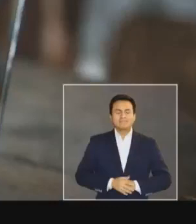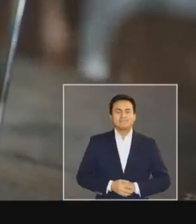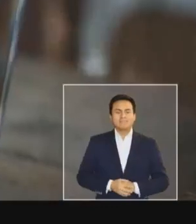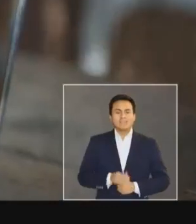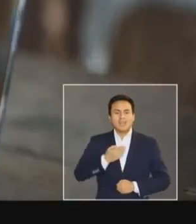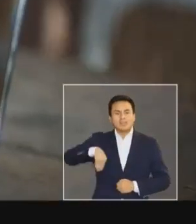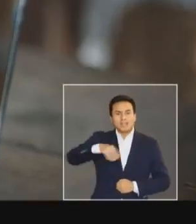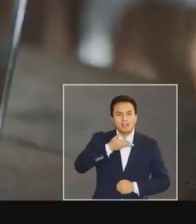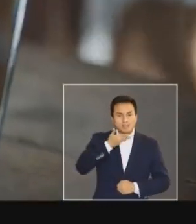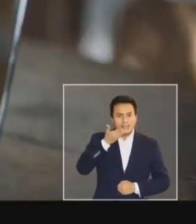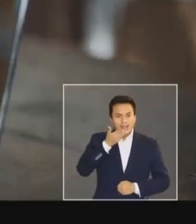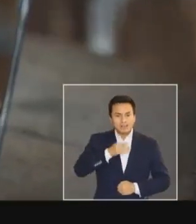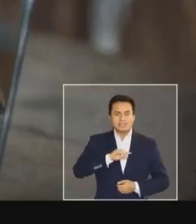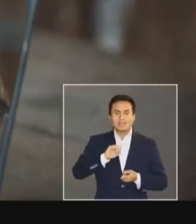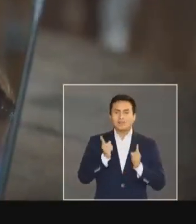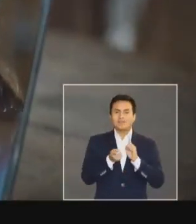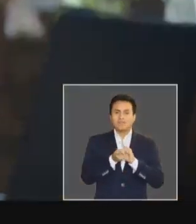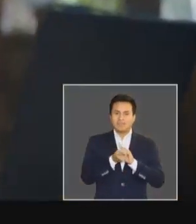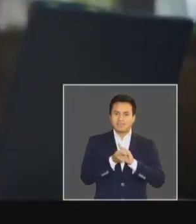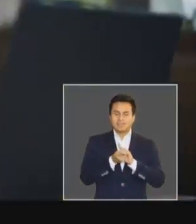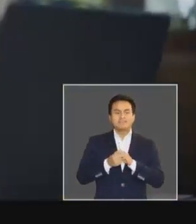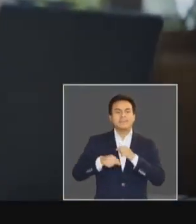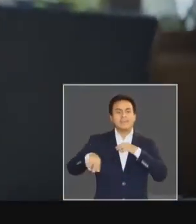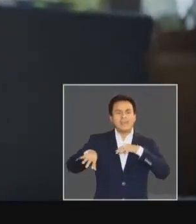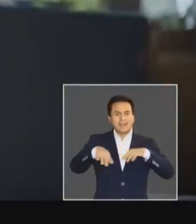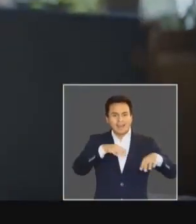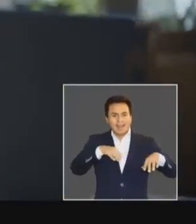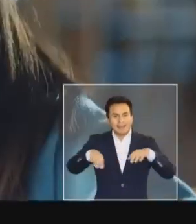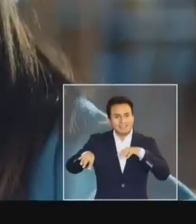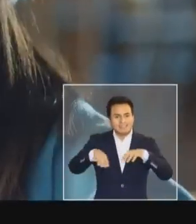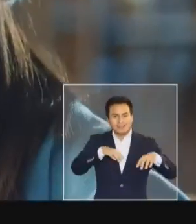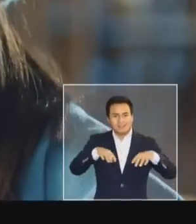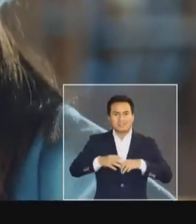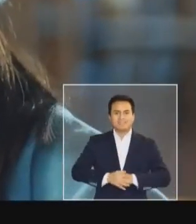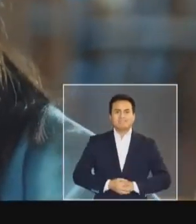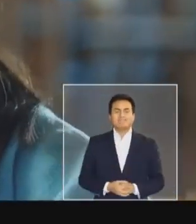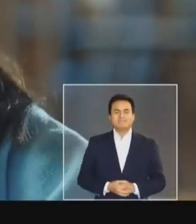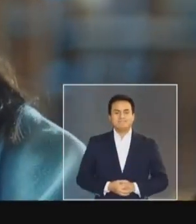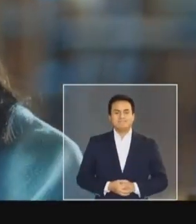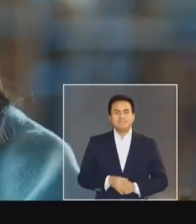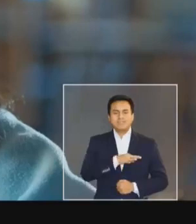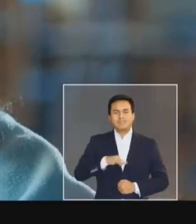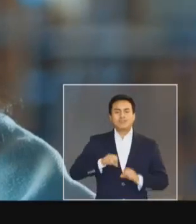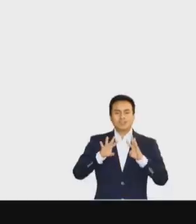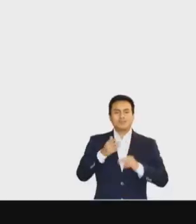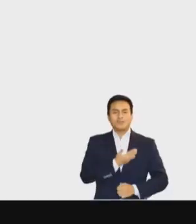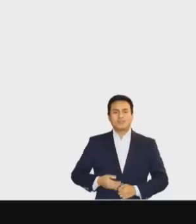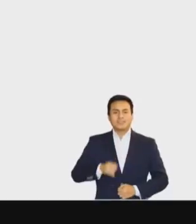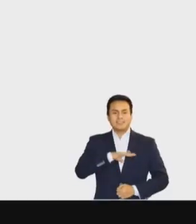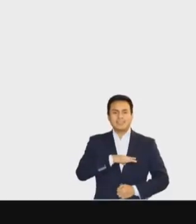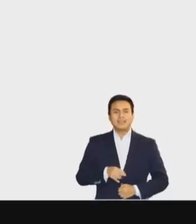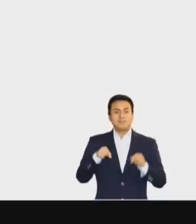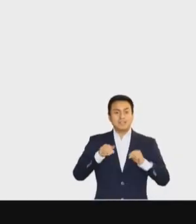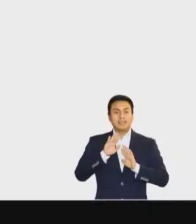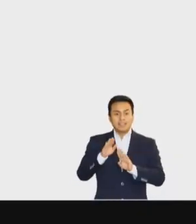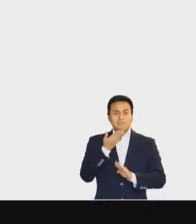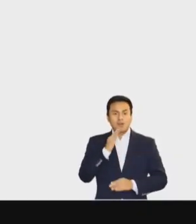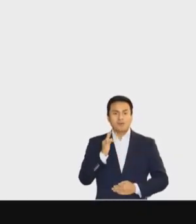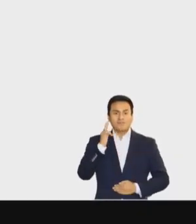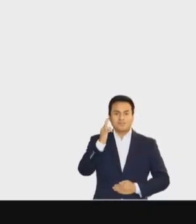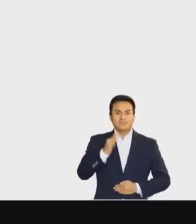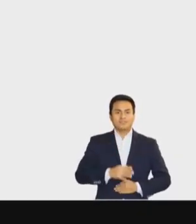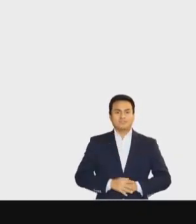reactivacioneducativa.minedu.cl. Que nuestras palabras se conviertan en acciones. Ministerio de Educación, Gobierno de